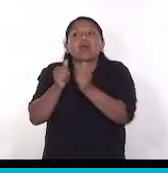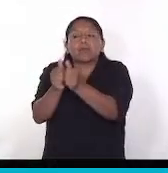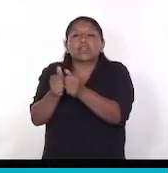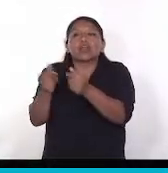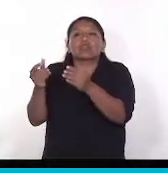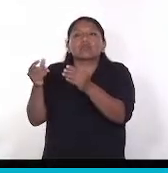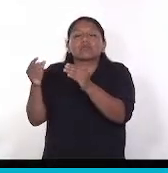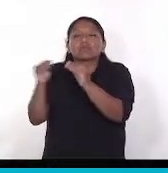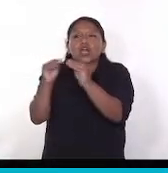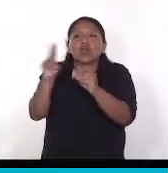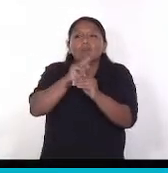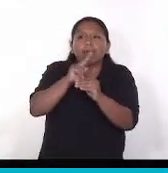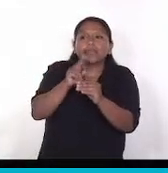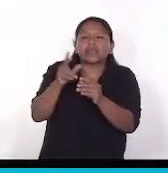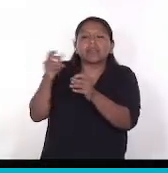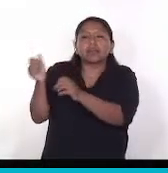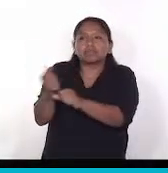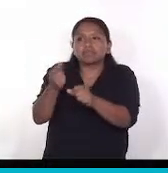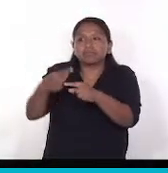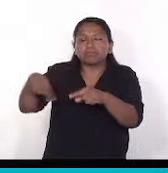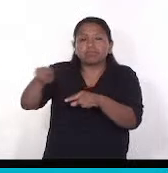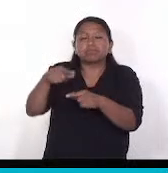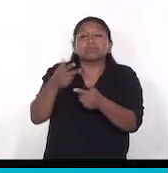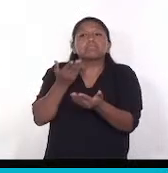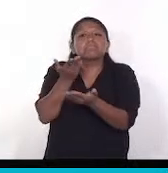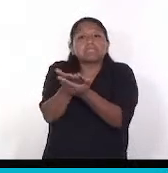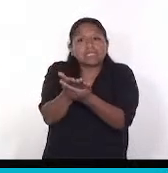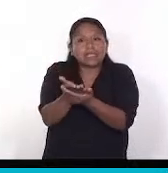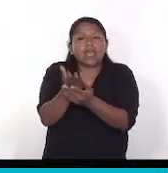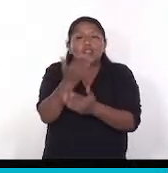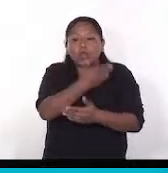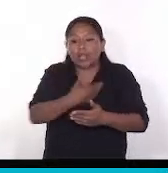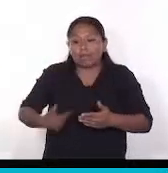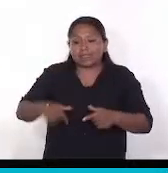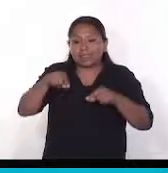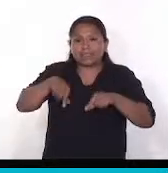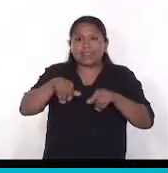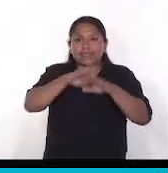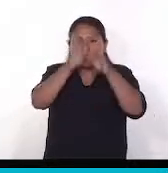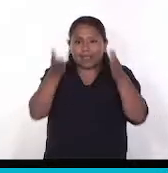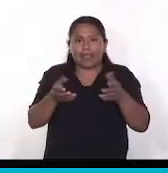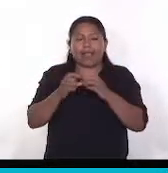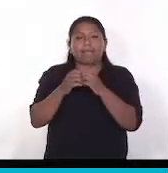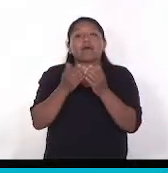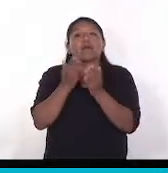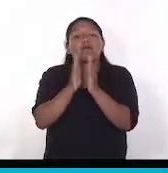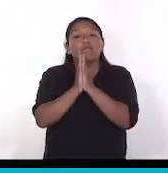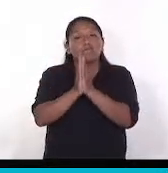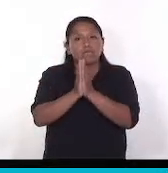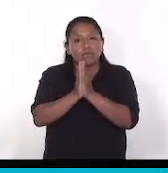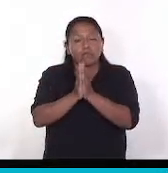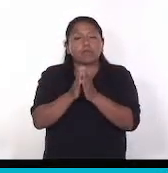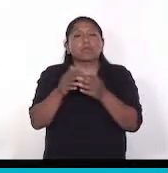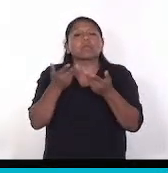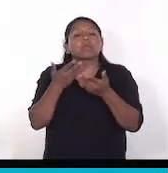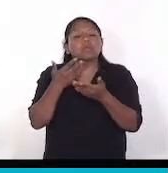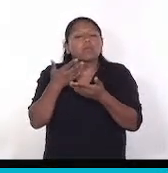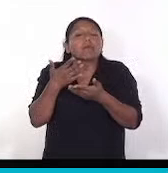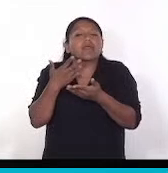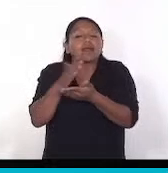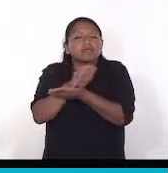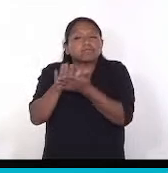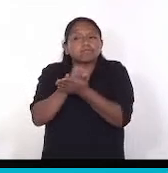ellas y sobre todo solicitándole a la presidencia de esta Cámara que por favor se pueda dar